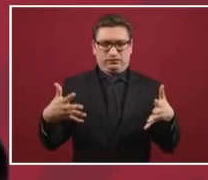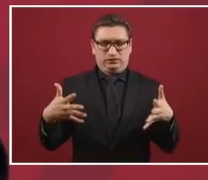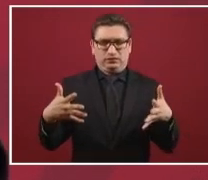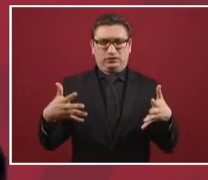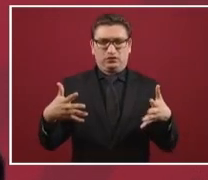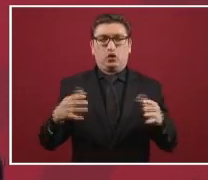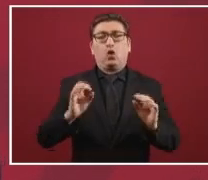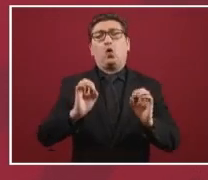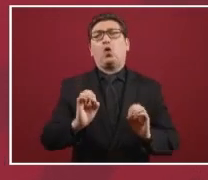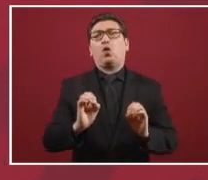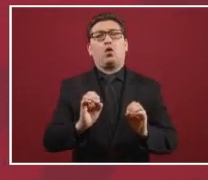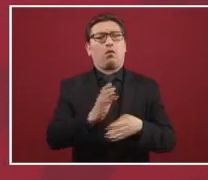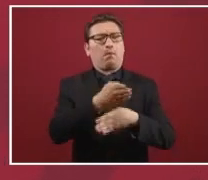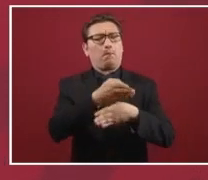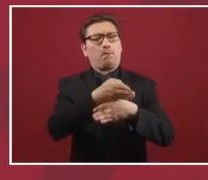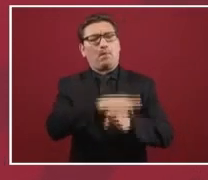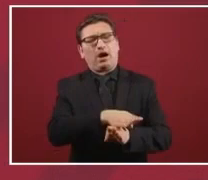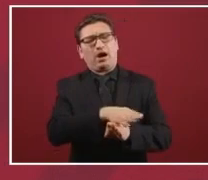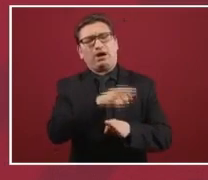gran banco,